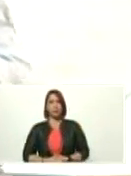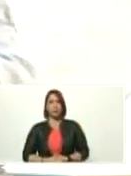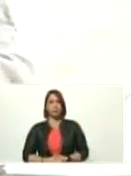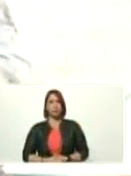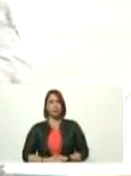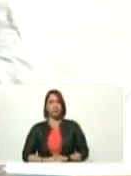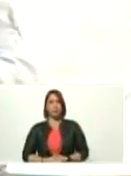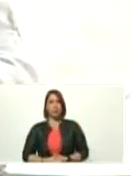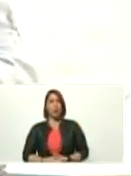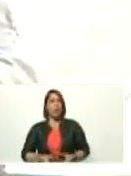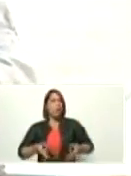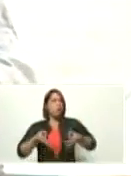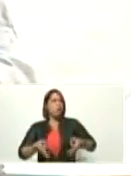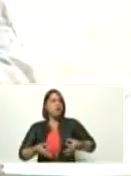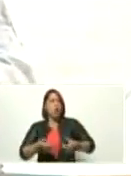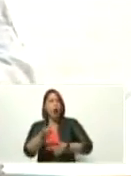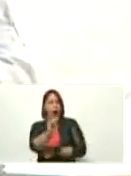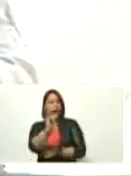ovarios hay aquí.